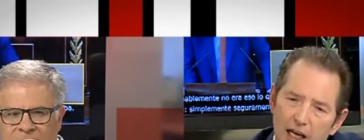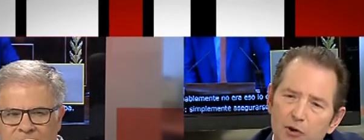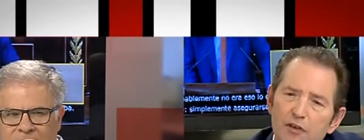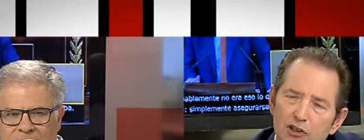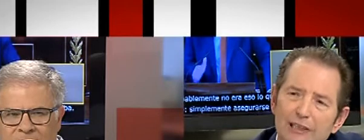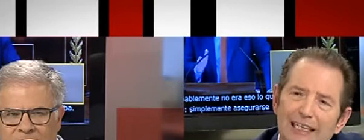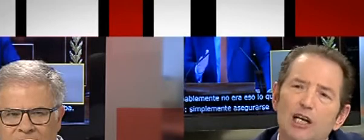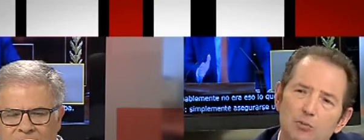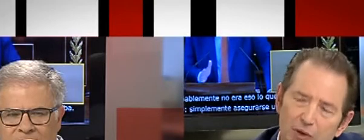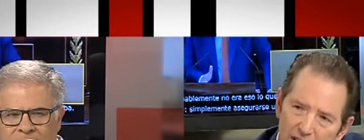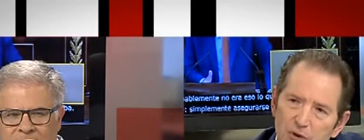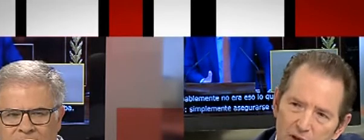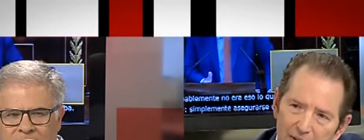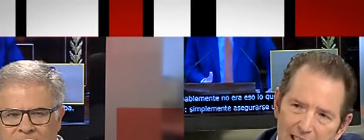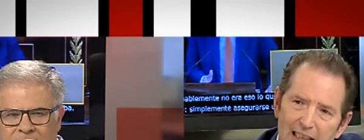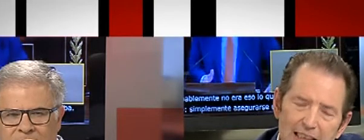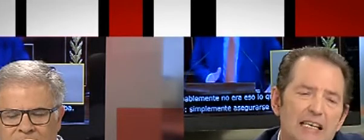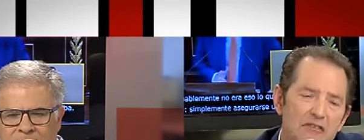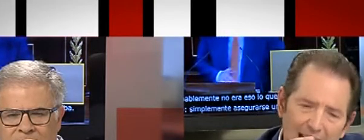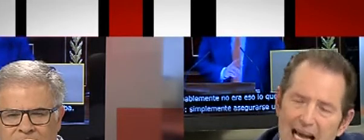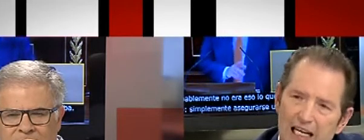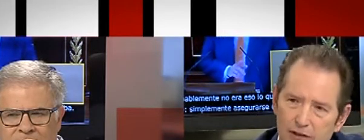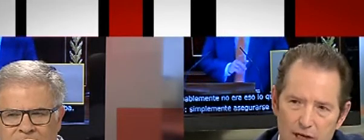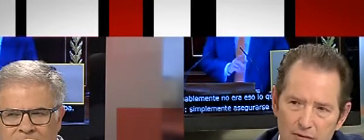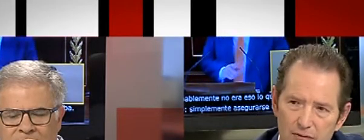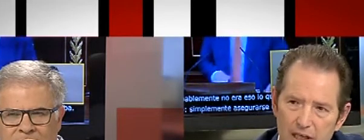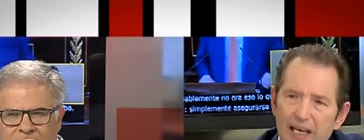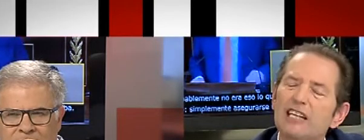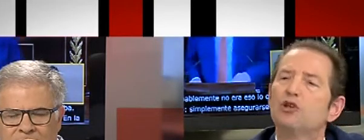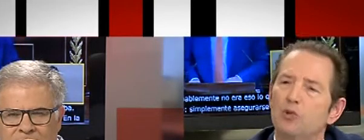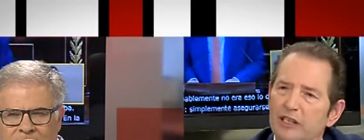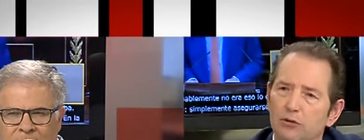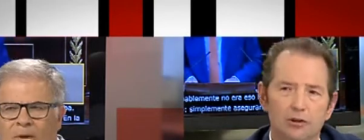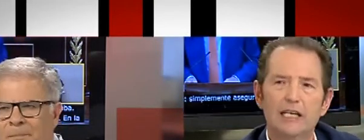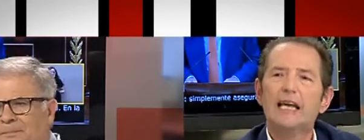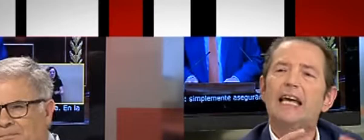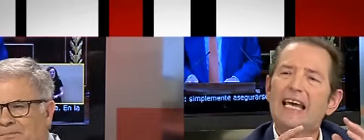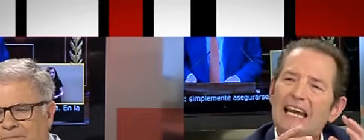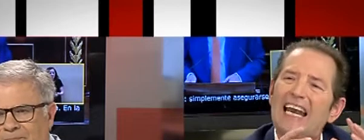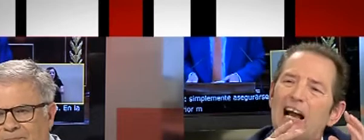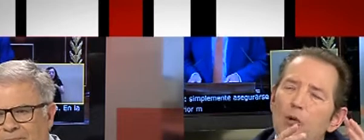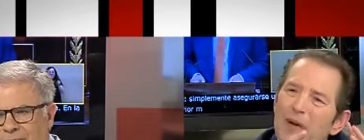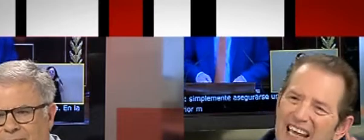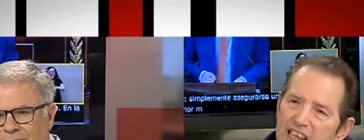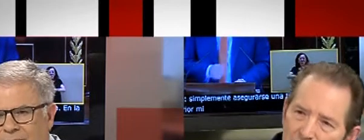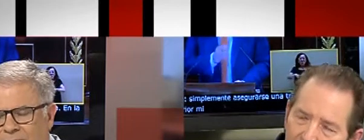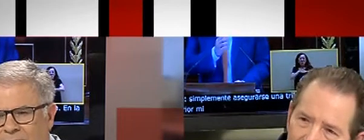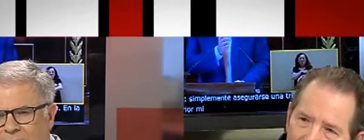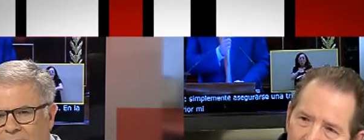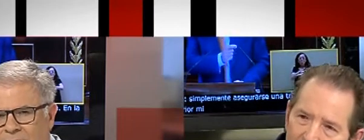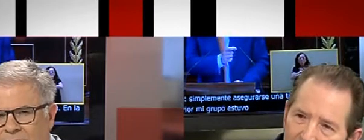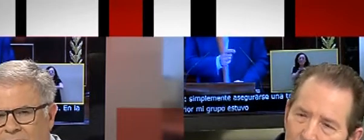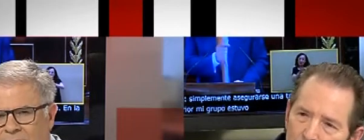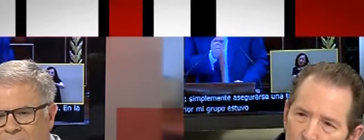la moción de censura tenía como objetivo fundamental fijar el electorado tiene en estos momentos la competencia fundamental